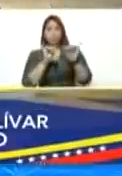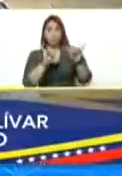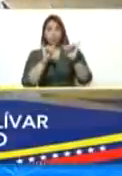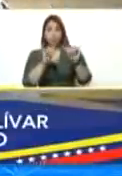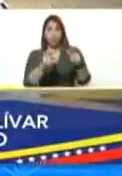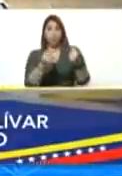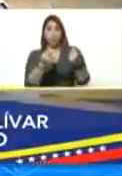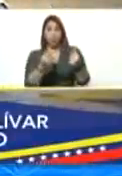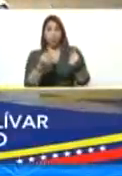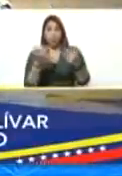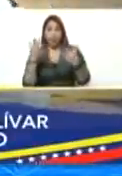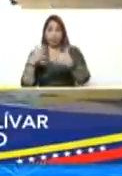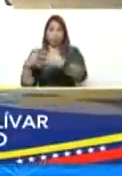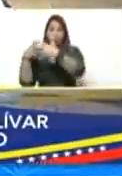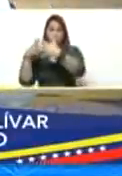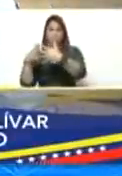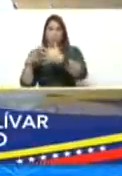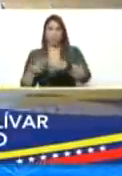ellos